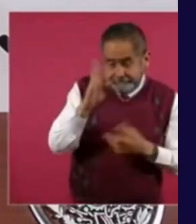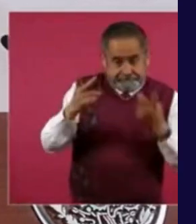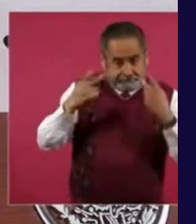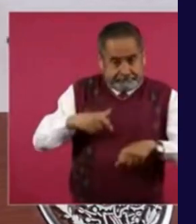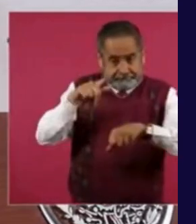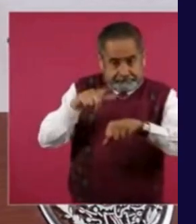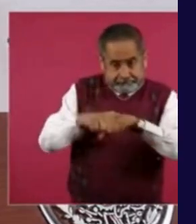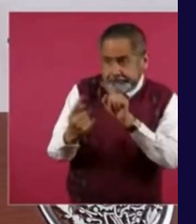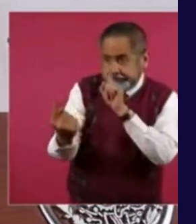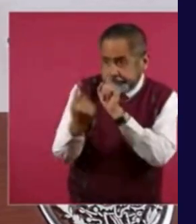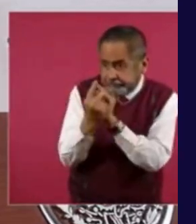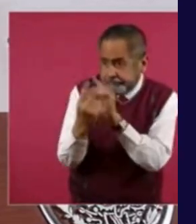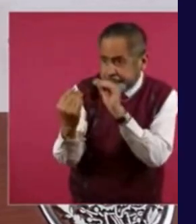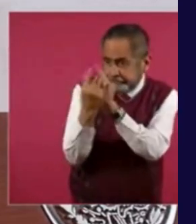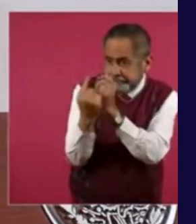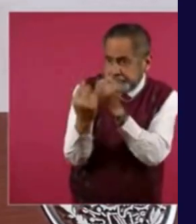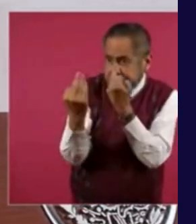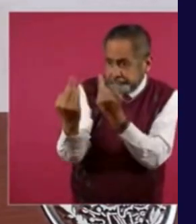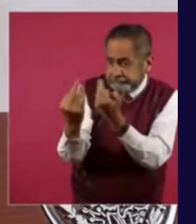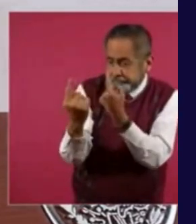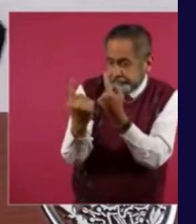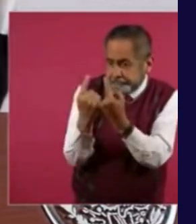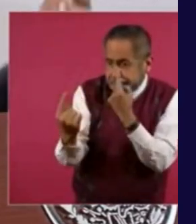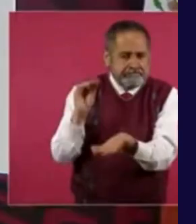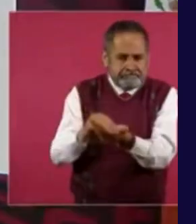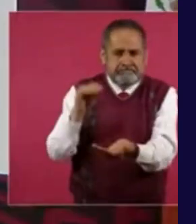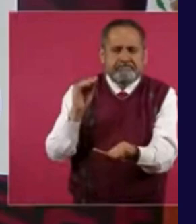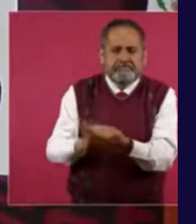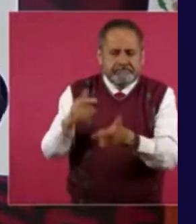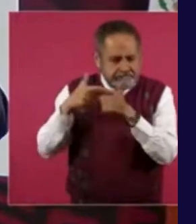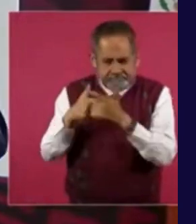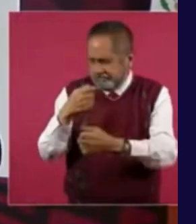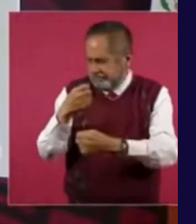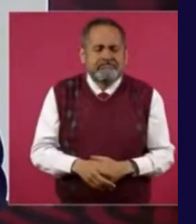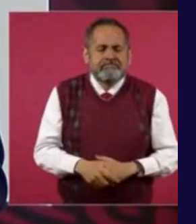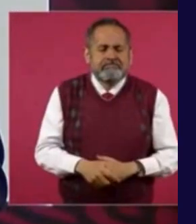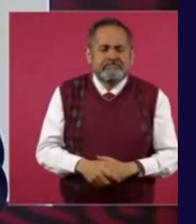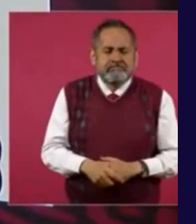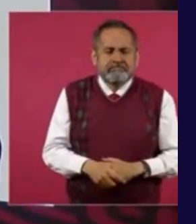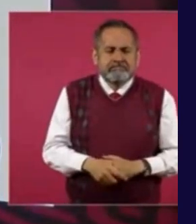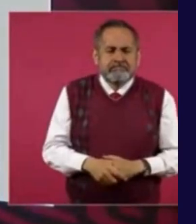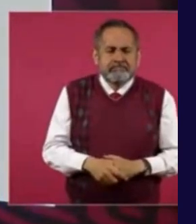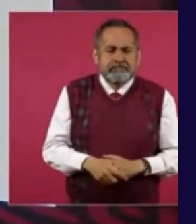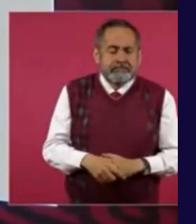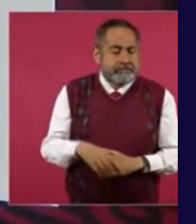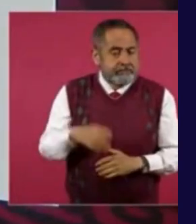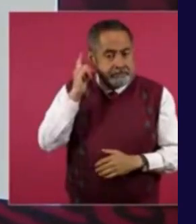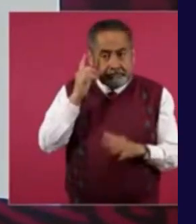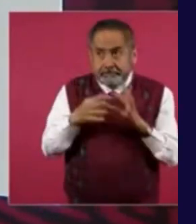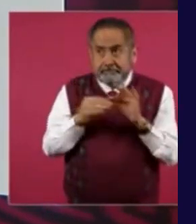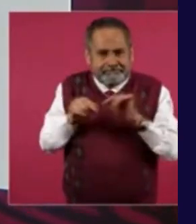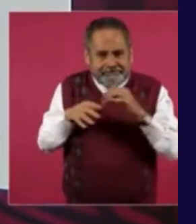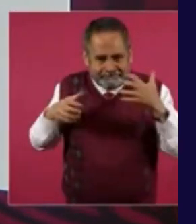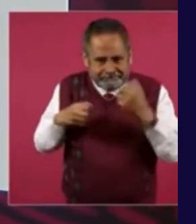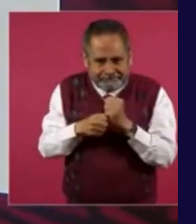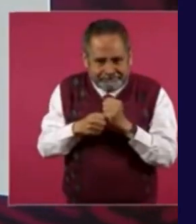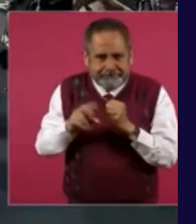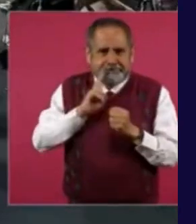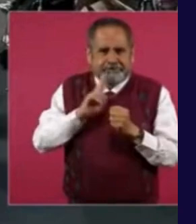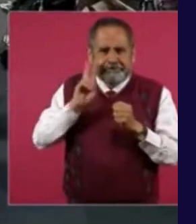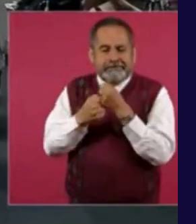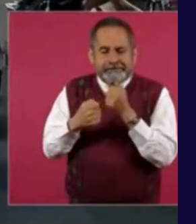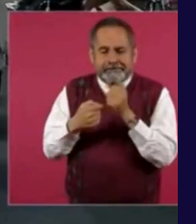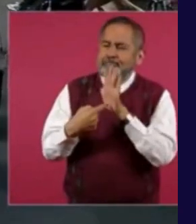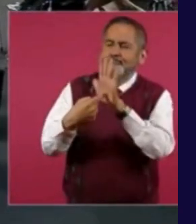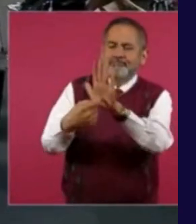diálogo para resolver las tensiones internacionales por último López Obrador aprovechó la oportunidad para invitar al público a la